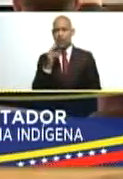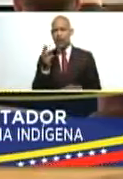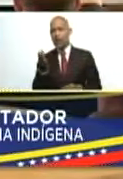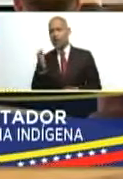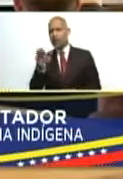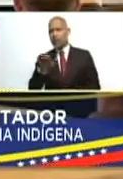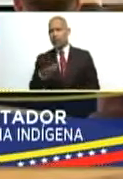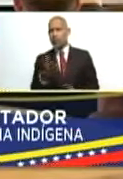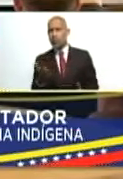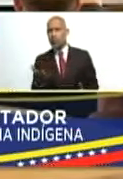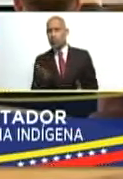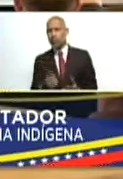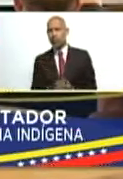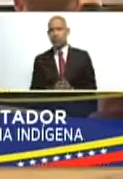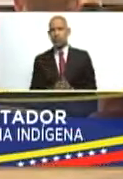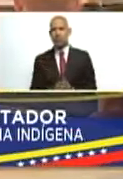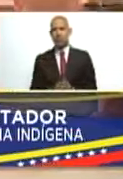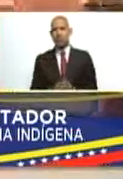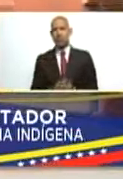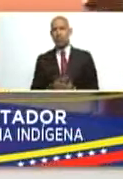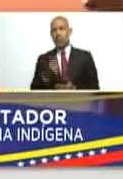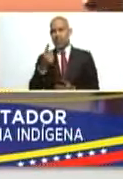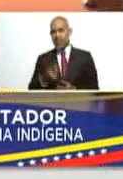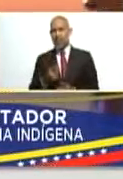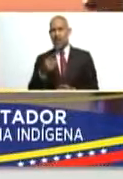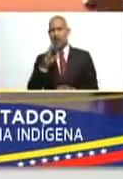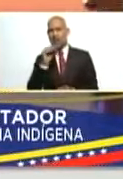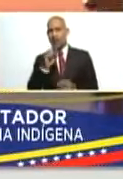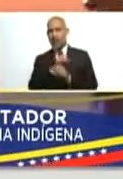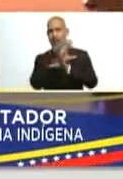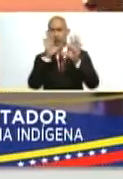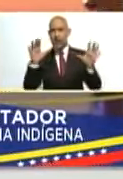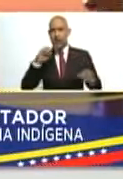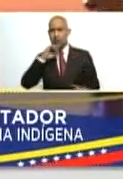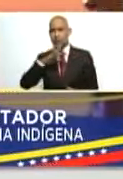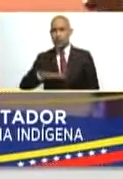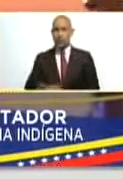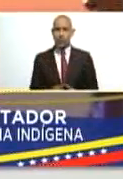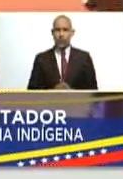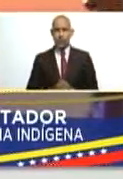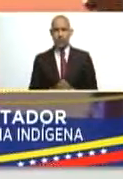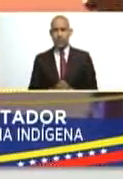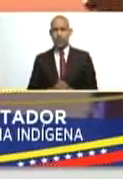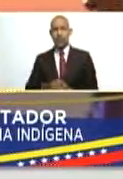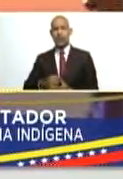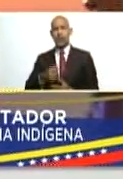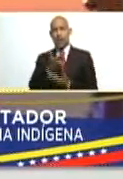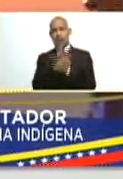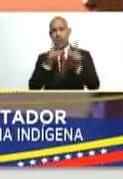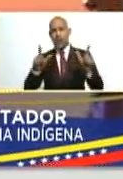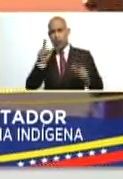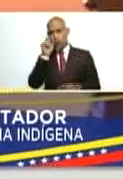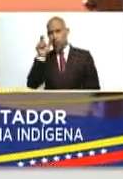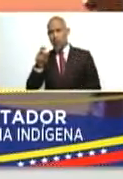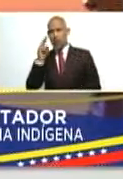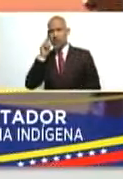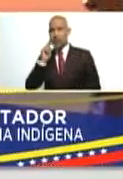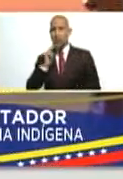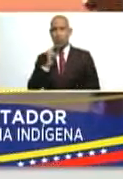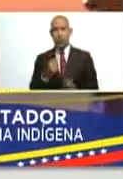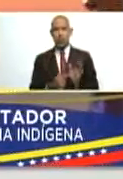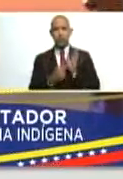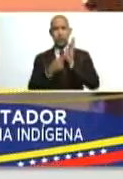sería parte de una exageración, una injusticia histórica. El libertador sencillamente se convirtió